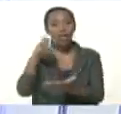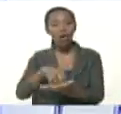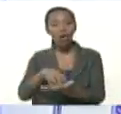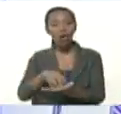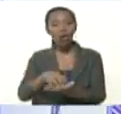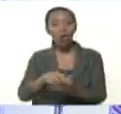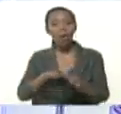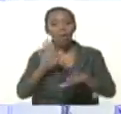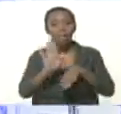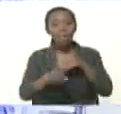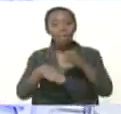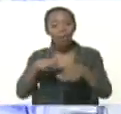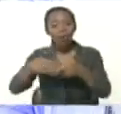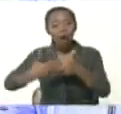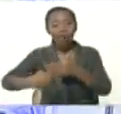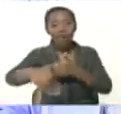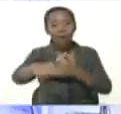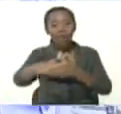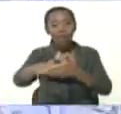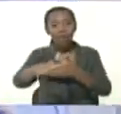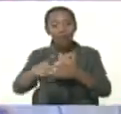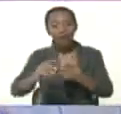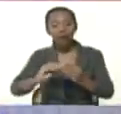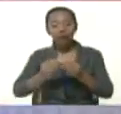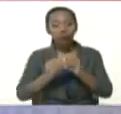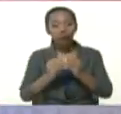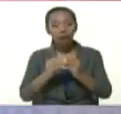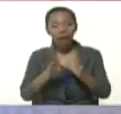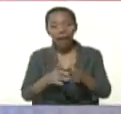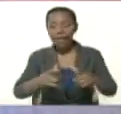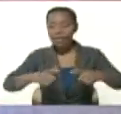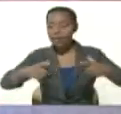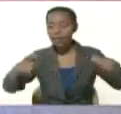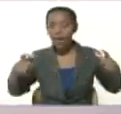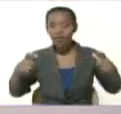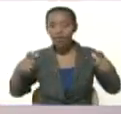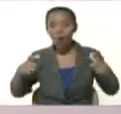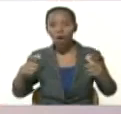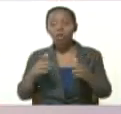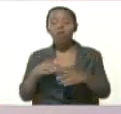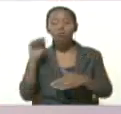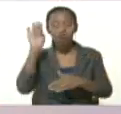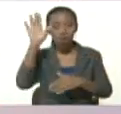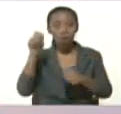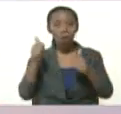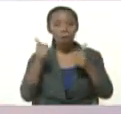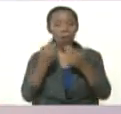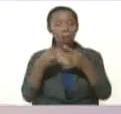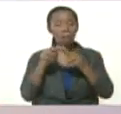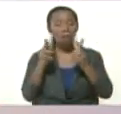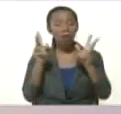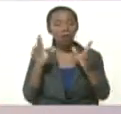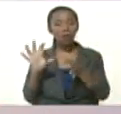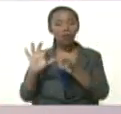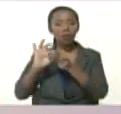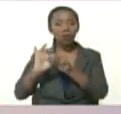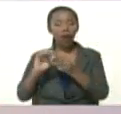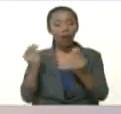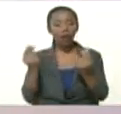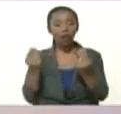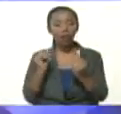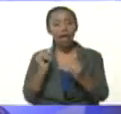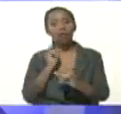adelante. La recuperación, el crecimiento y la prosperidad está íntimamente ligada a la economía